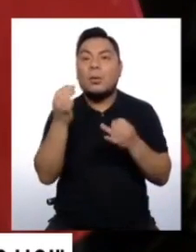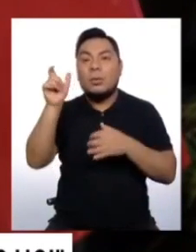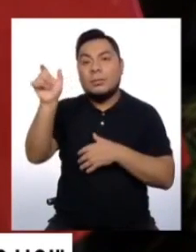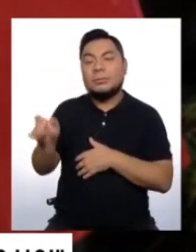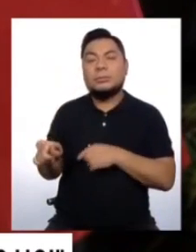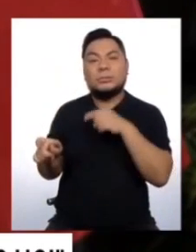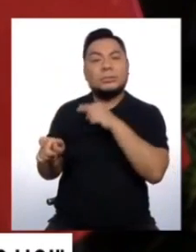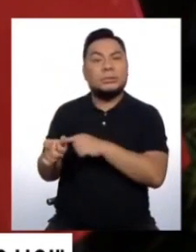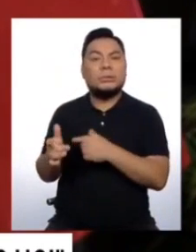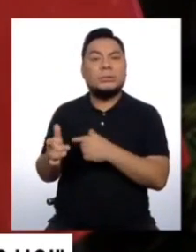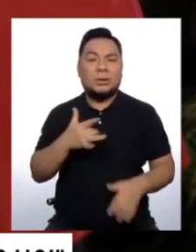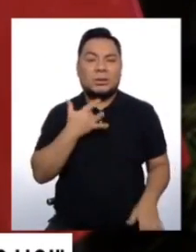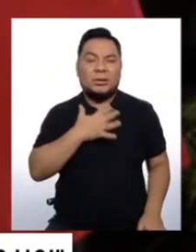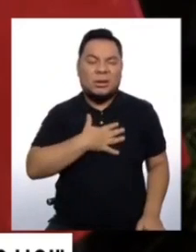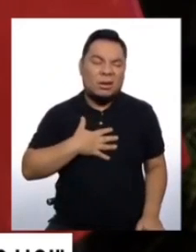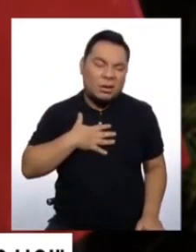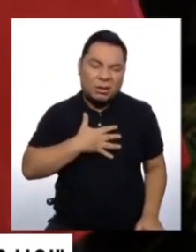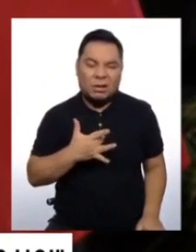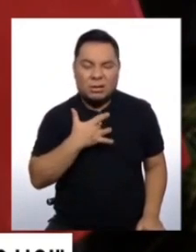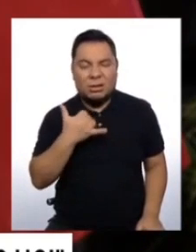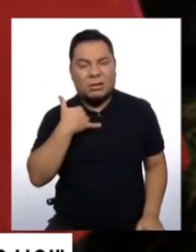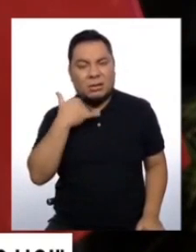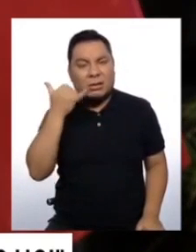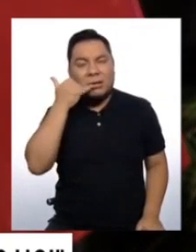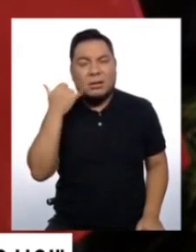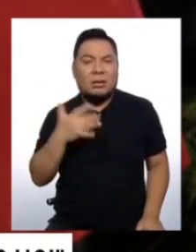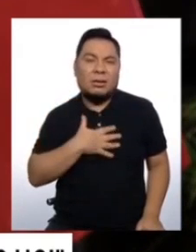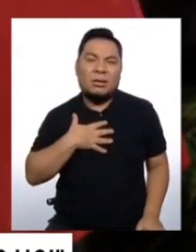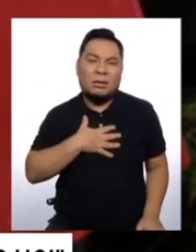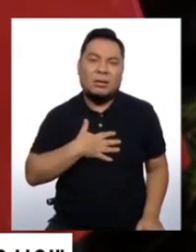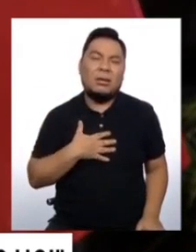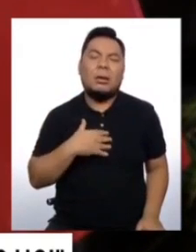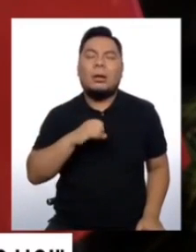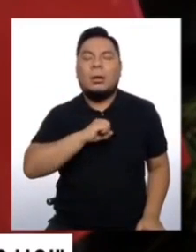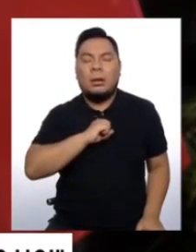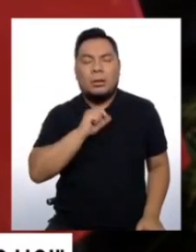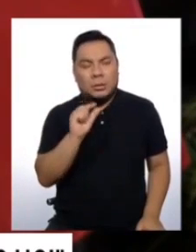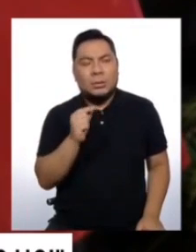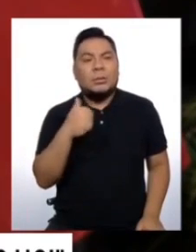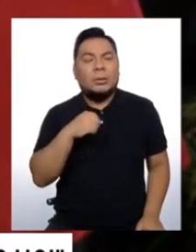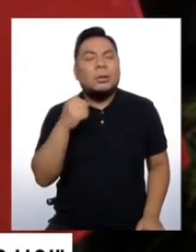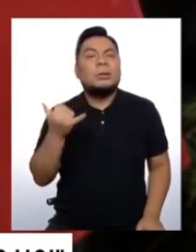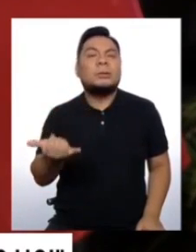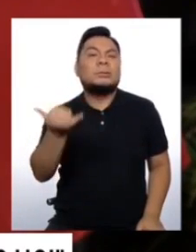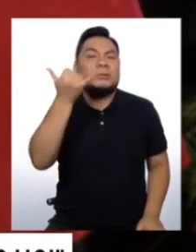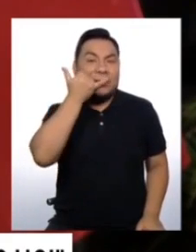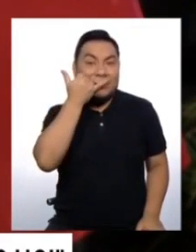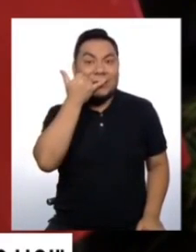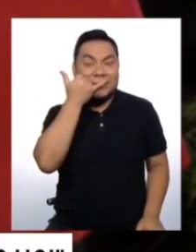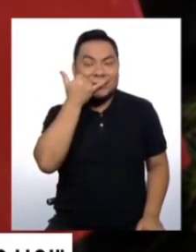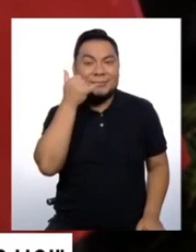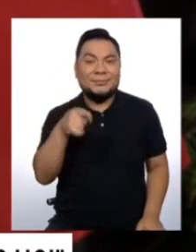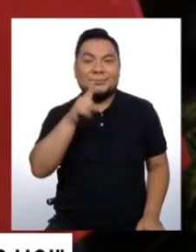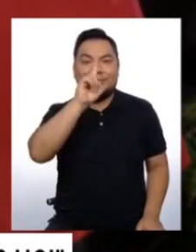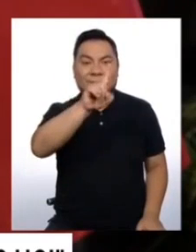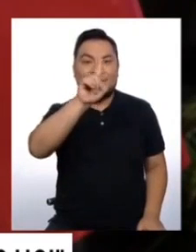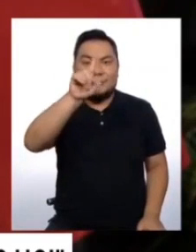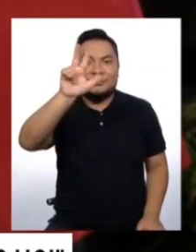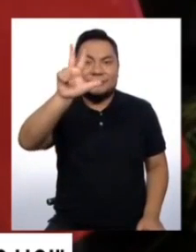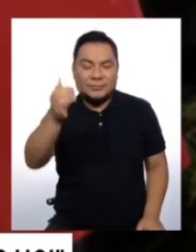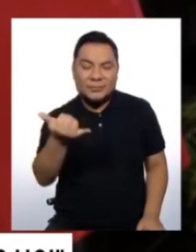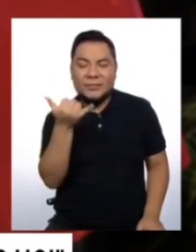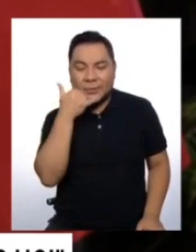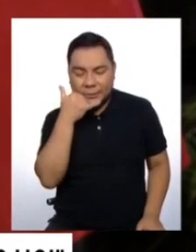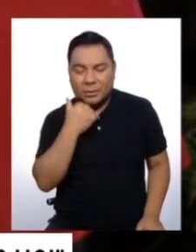persona siente los síntomas en su domicilio, se siente un poco mal y llama al 113,